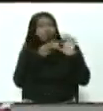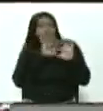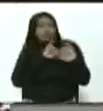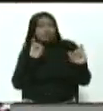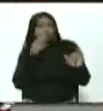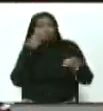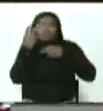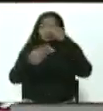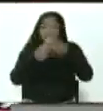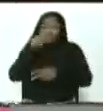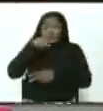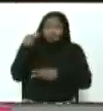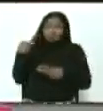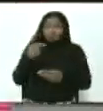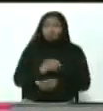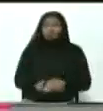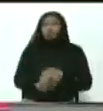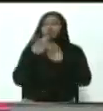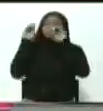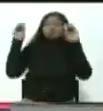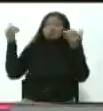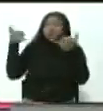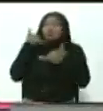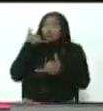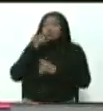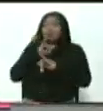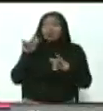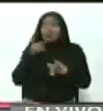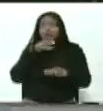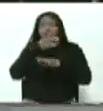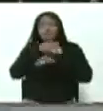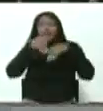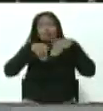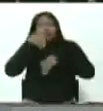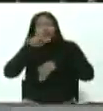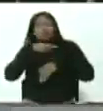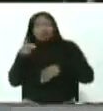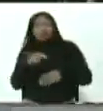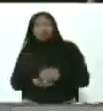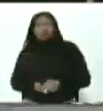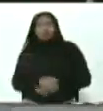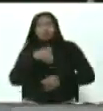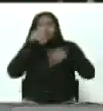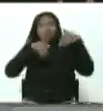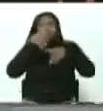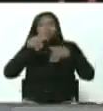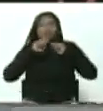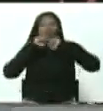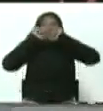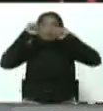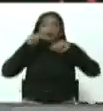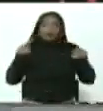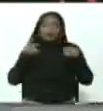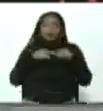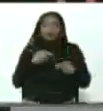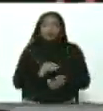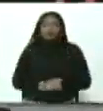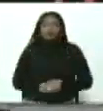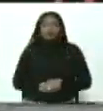han visitado, los han llamado, van a votar, votar para ganar,